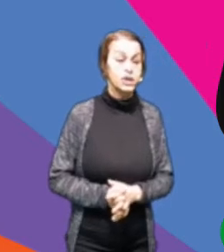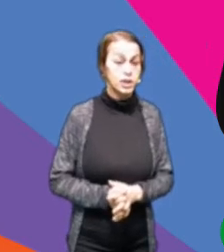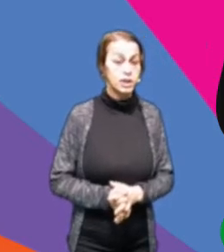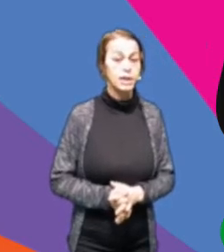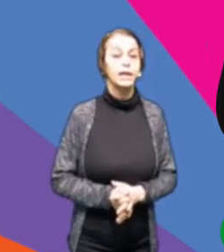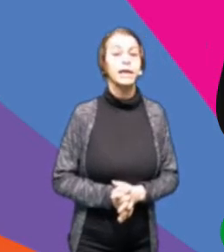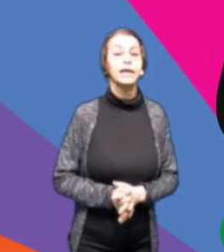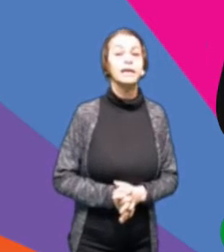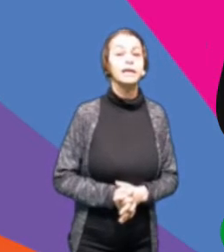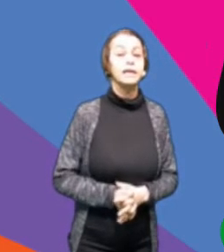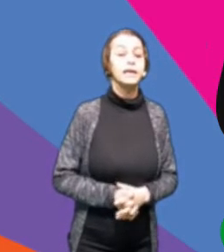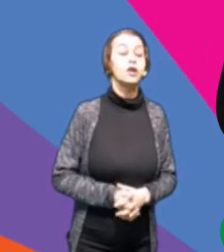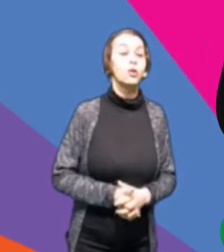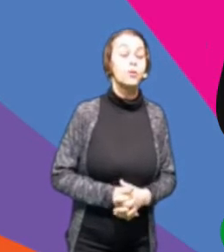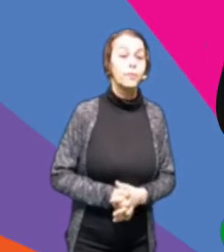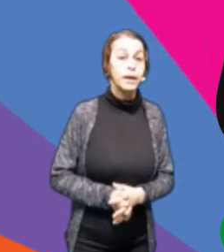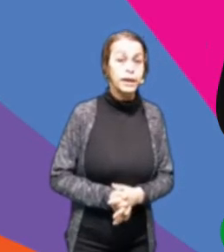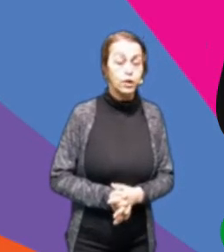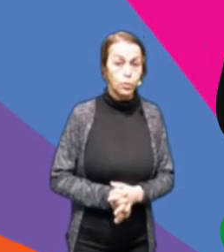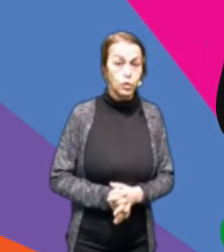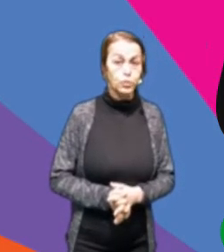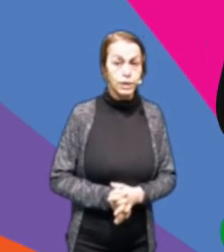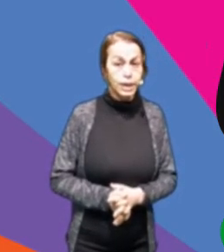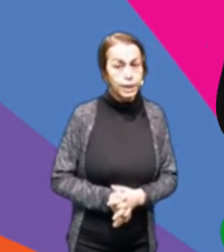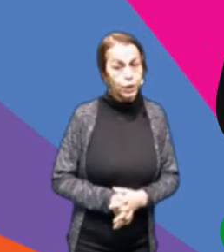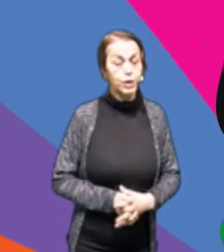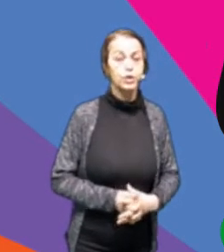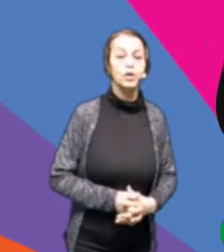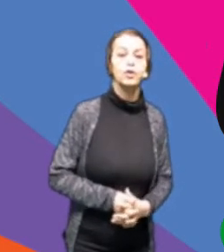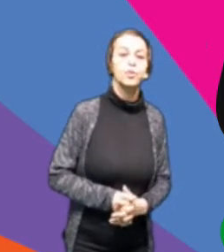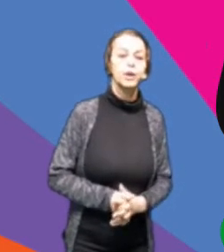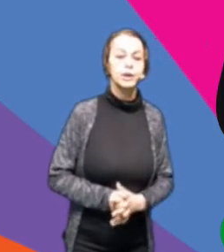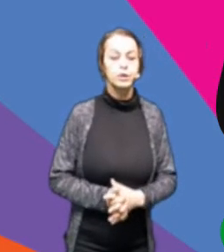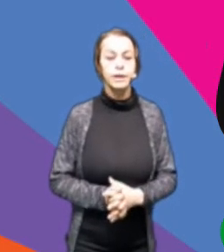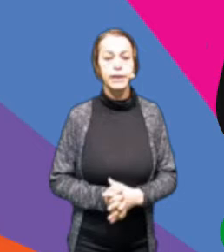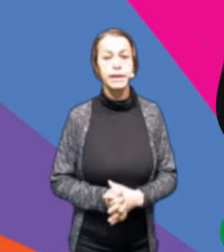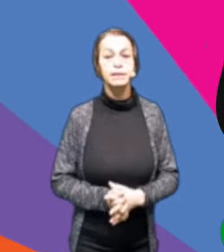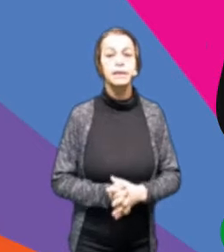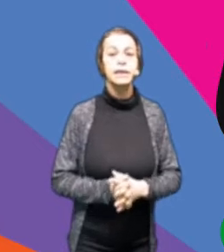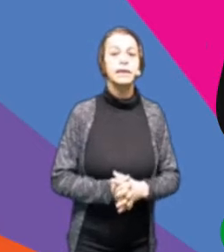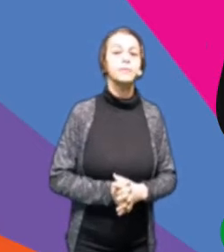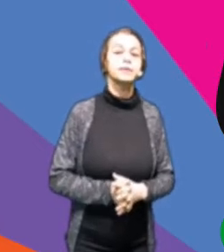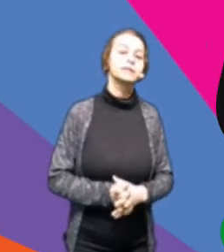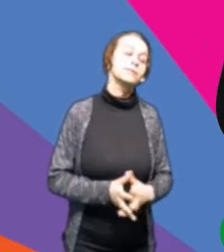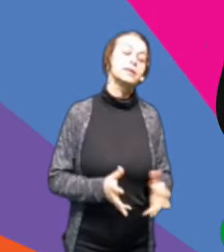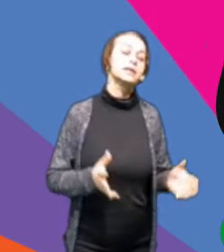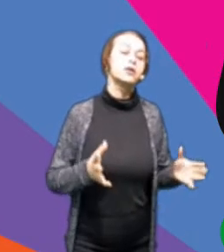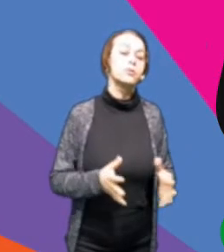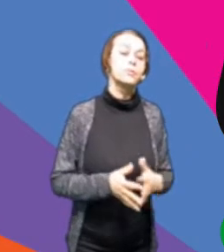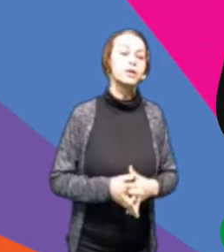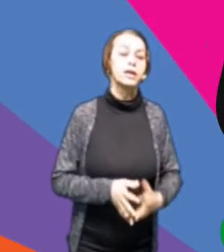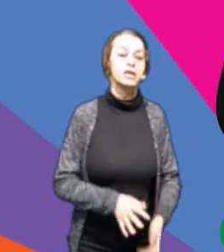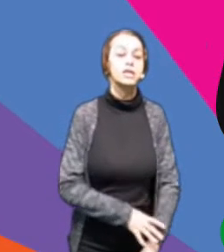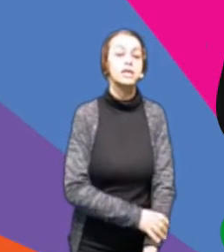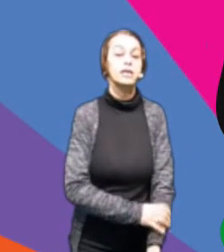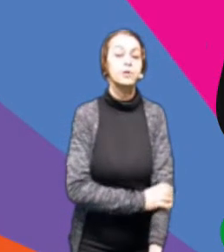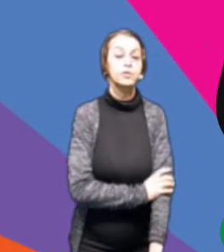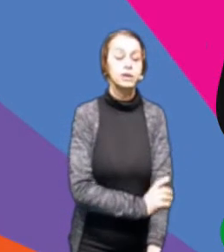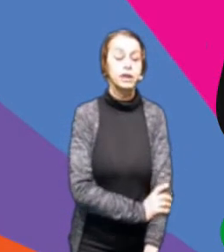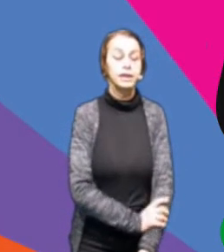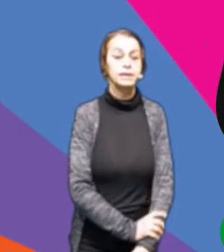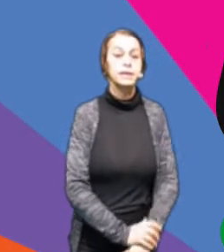ayer el Día de los Bomberos Voluntarios en todo nuestro país, y precisamente los bomberos allí de